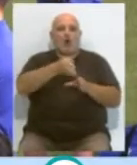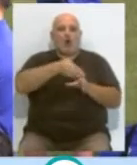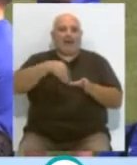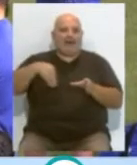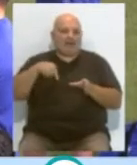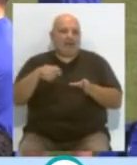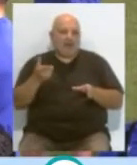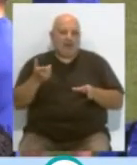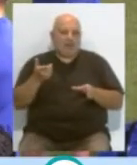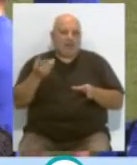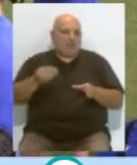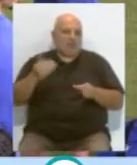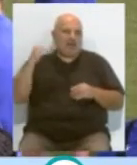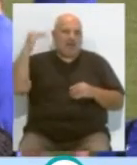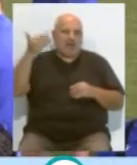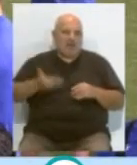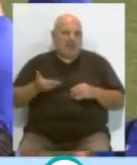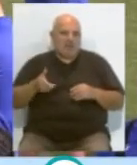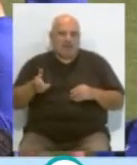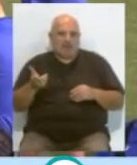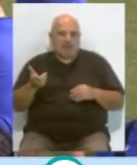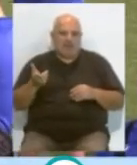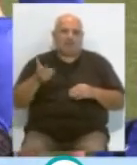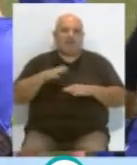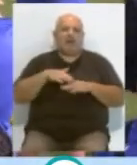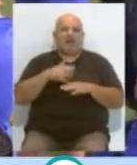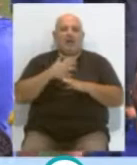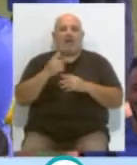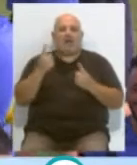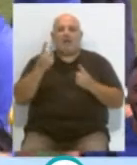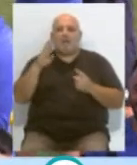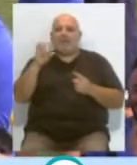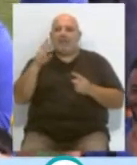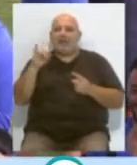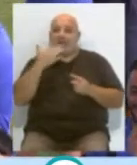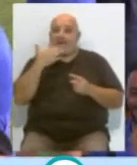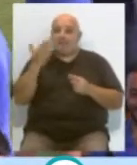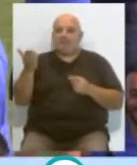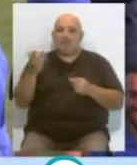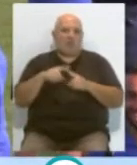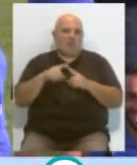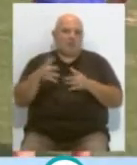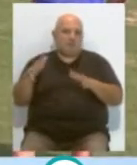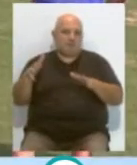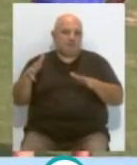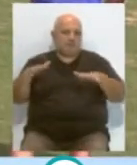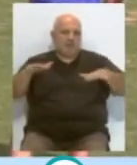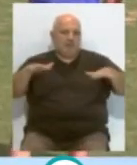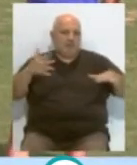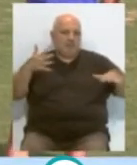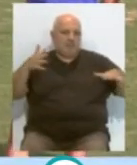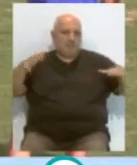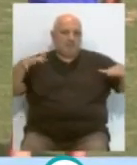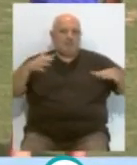es importantísimo, ¿no? Y últimamente, pues exceptuando a esos jugadores, el caso de Pedri, por ejemplo, el resto son todos grandes